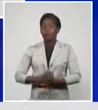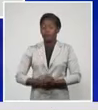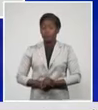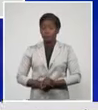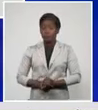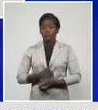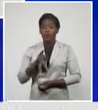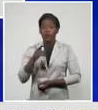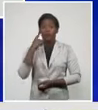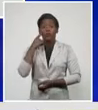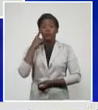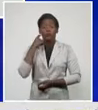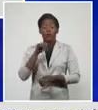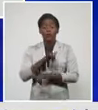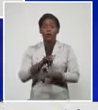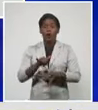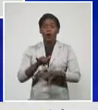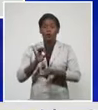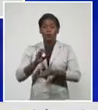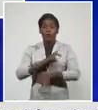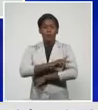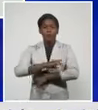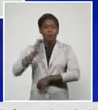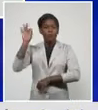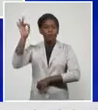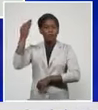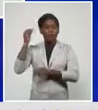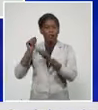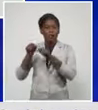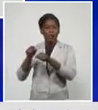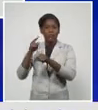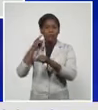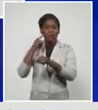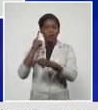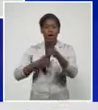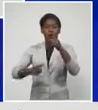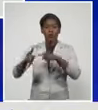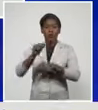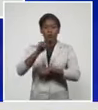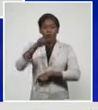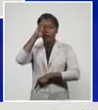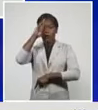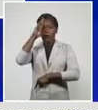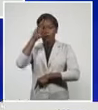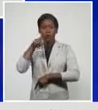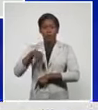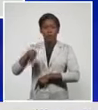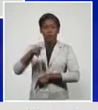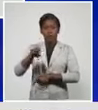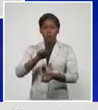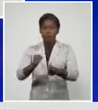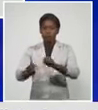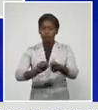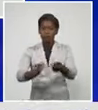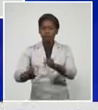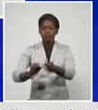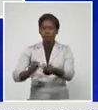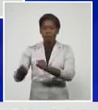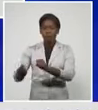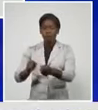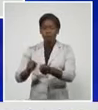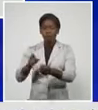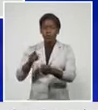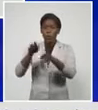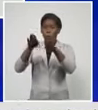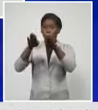hecho que este país, sus autoridades, decidieran aplicar la